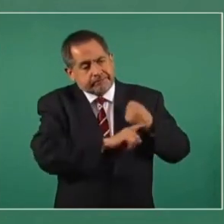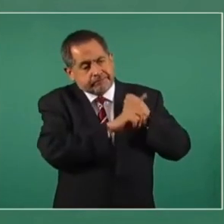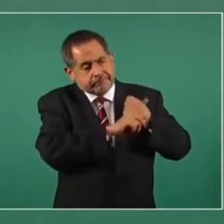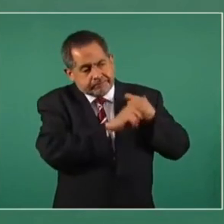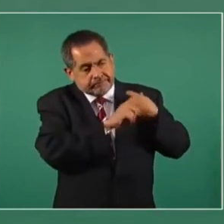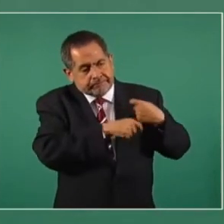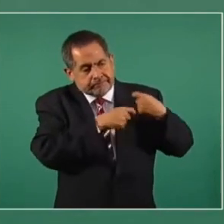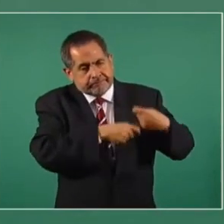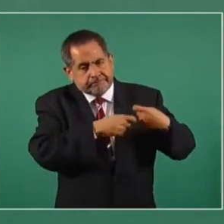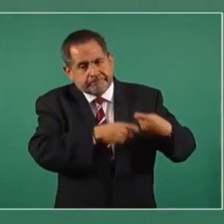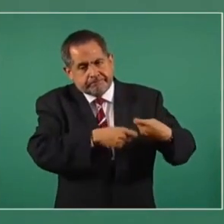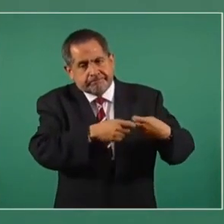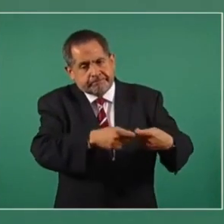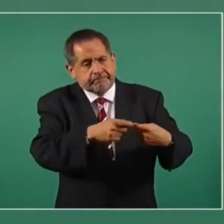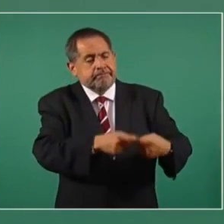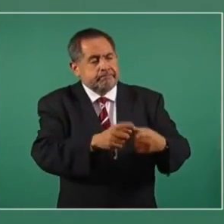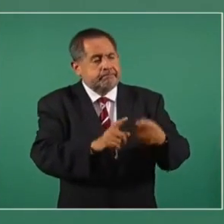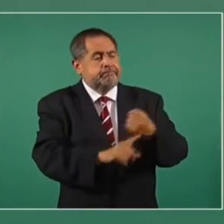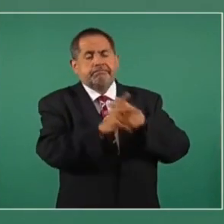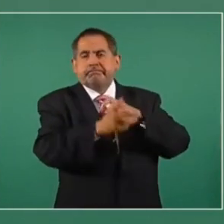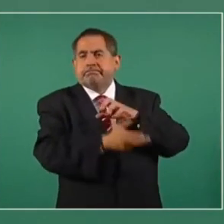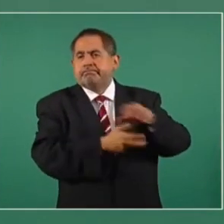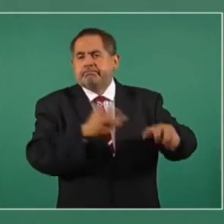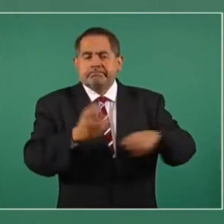problemas financieros